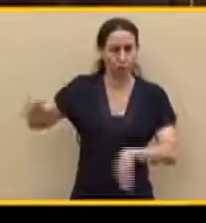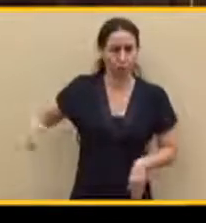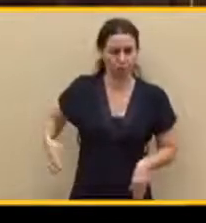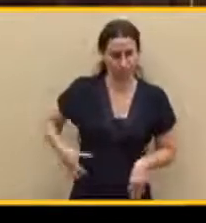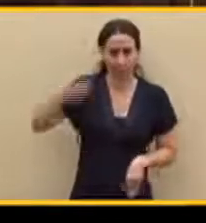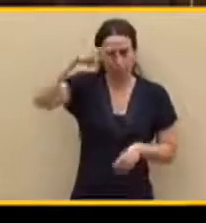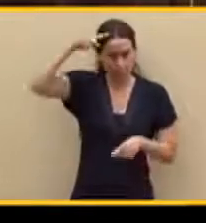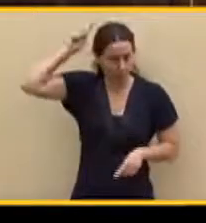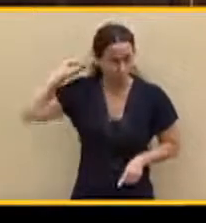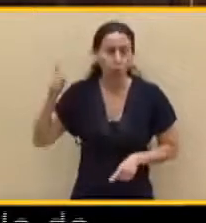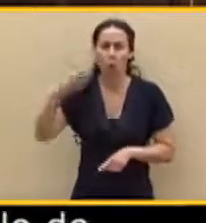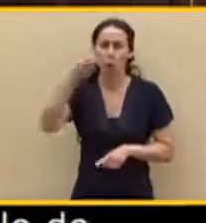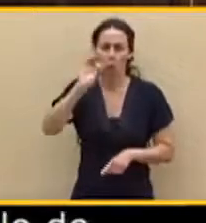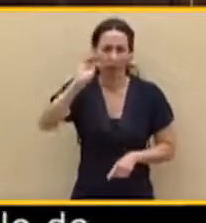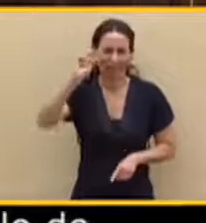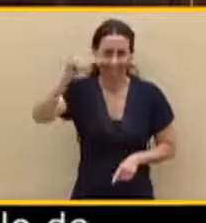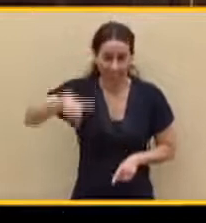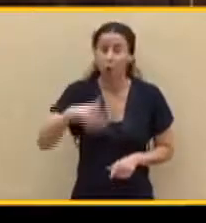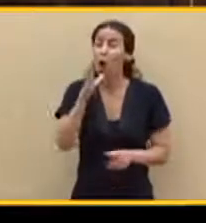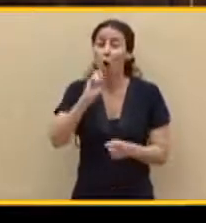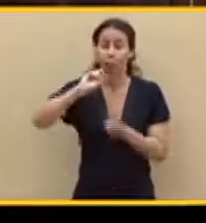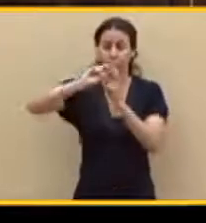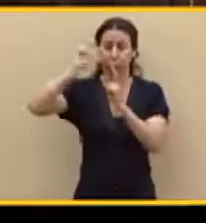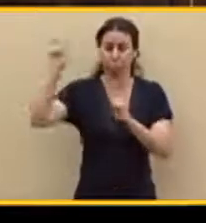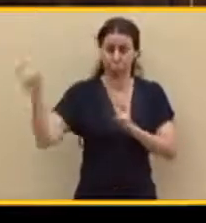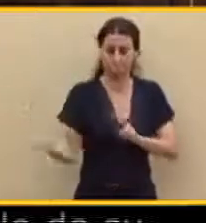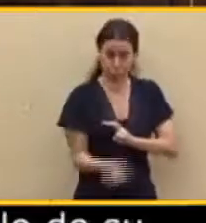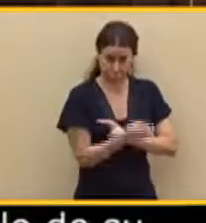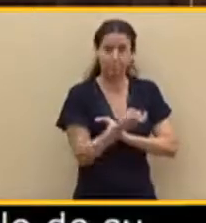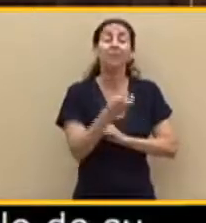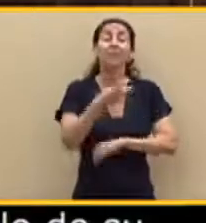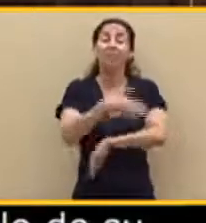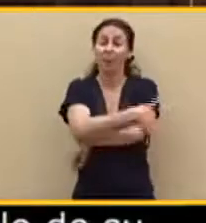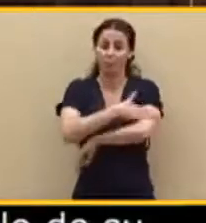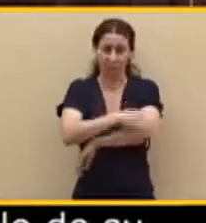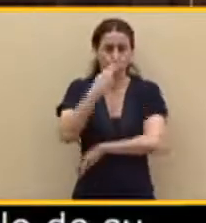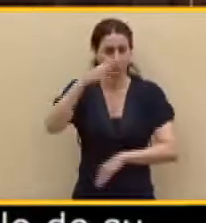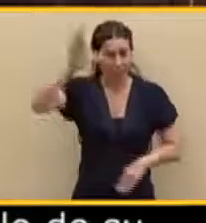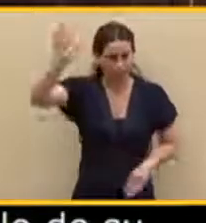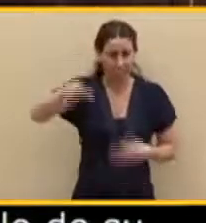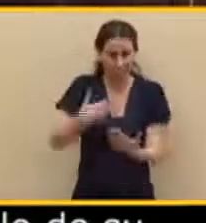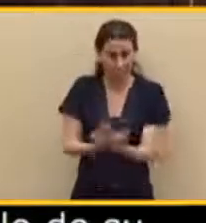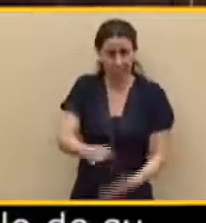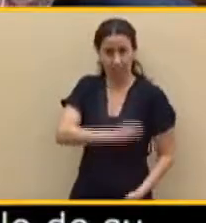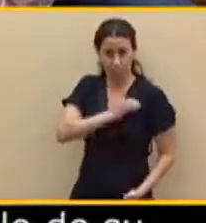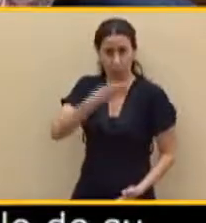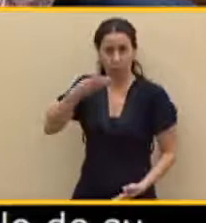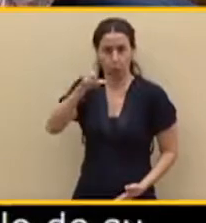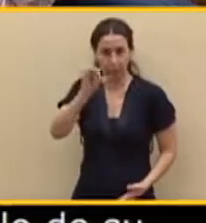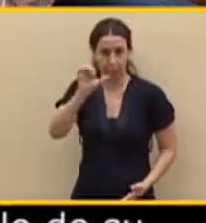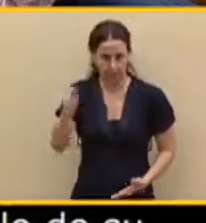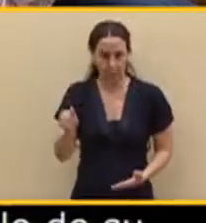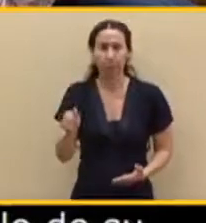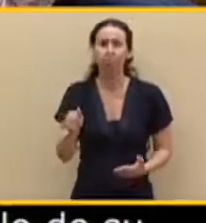los Botín o diferentes descendientes de ministros franquistas. También el señor Blesa, señorías. Y a ellos es verdad que se